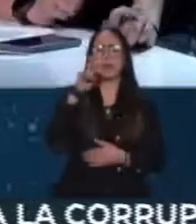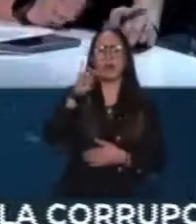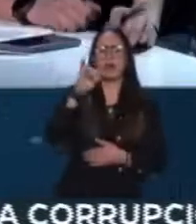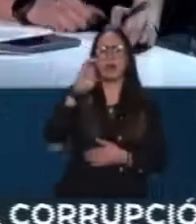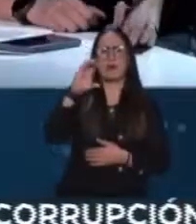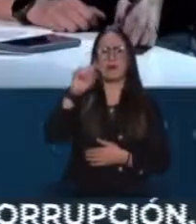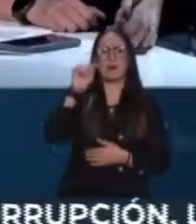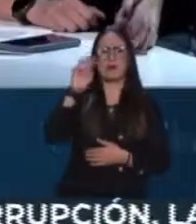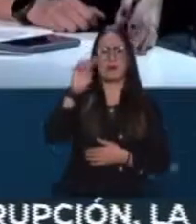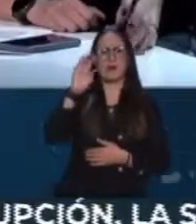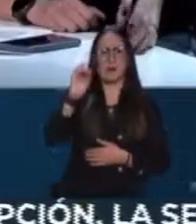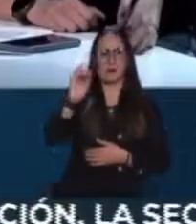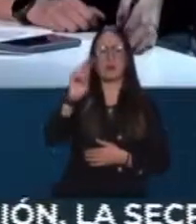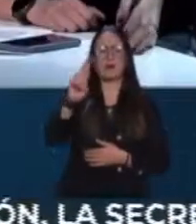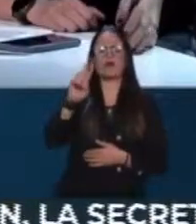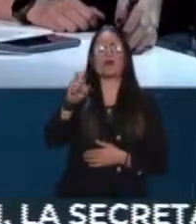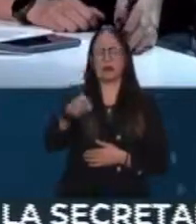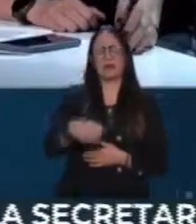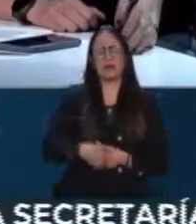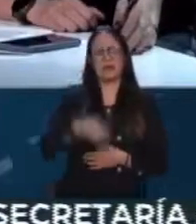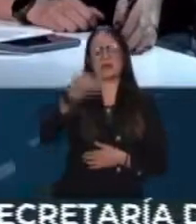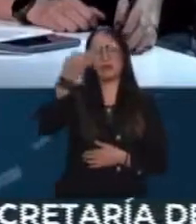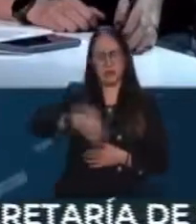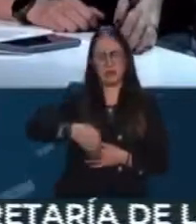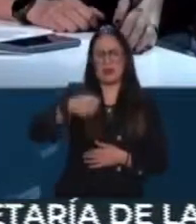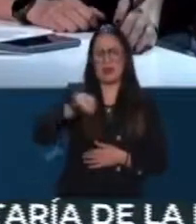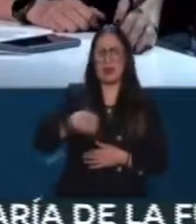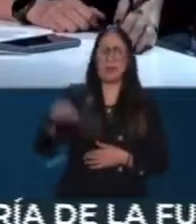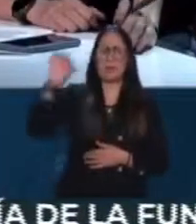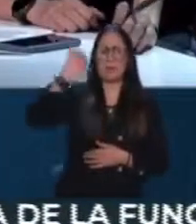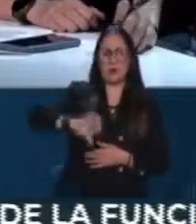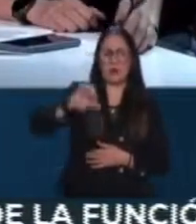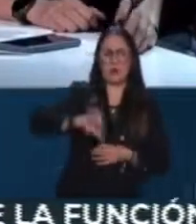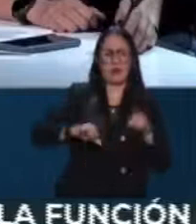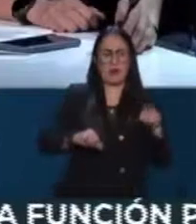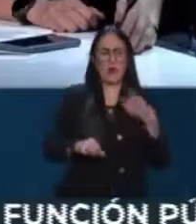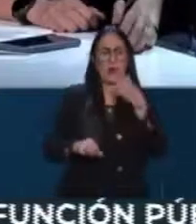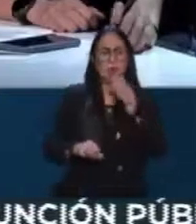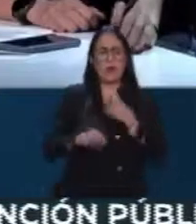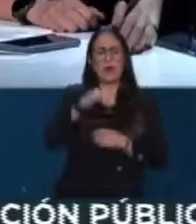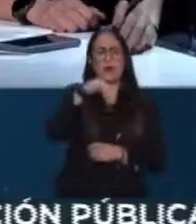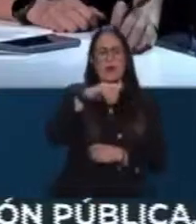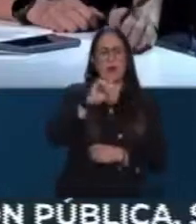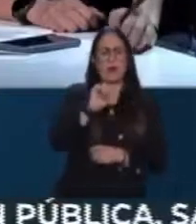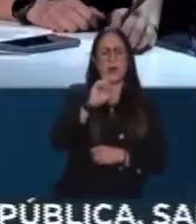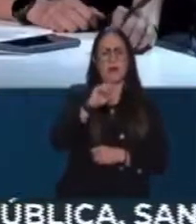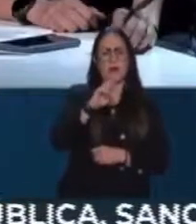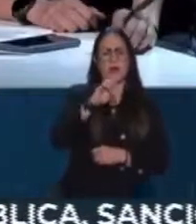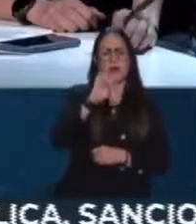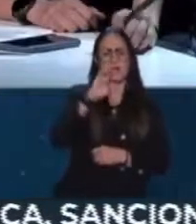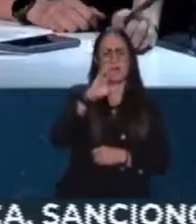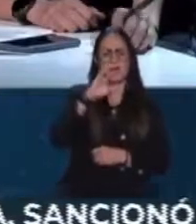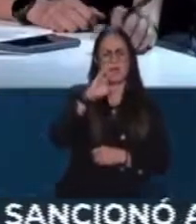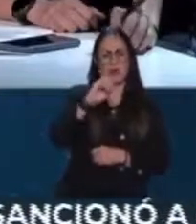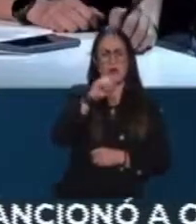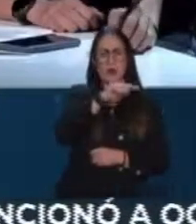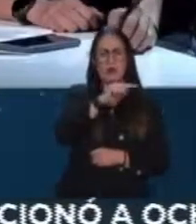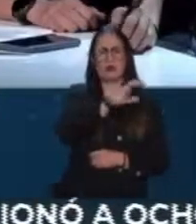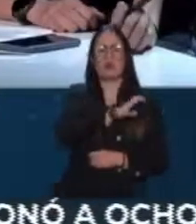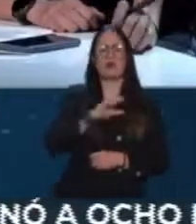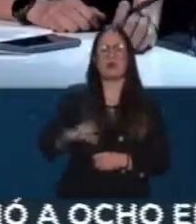Romo dio un mensaje aceptando su derrota ante Mauricio Tabe, que es candidato